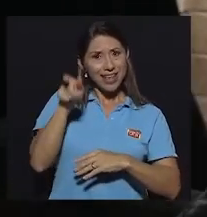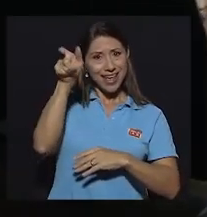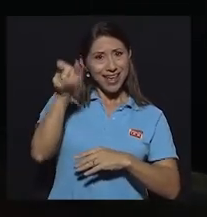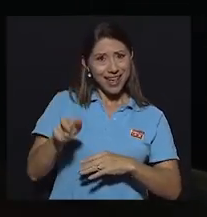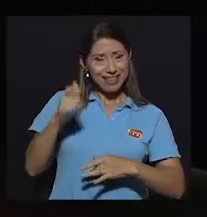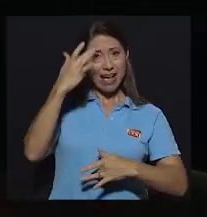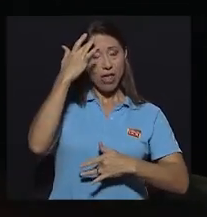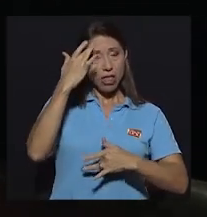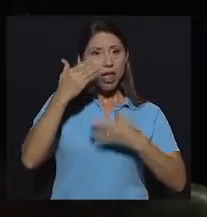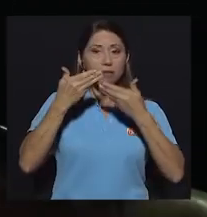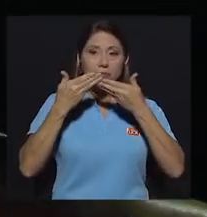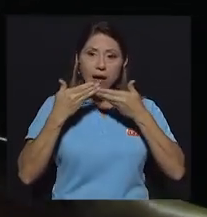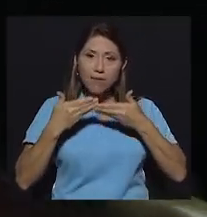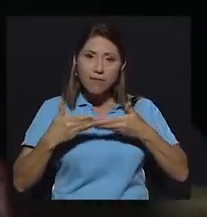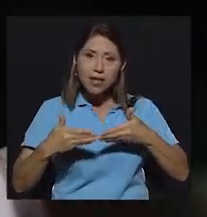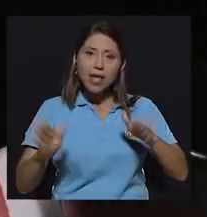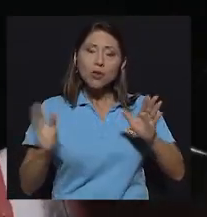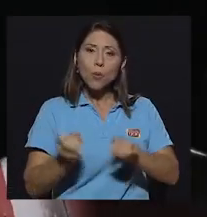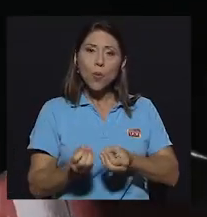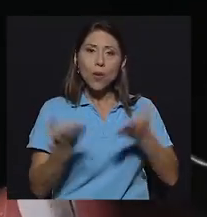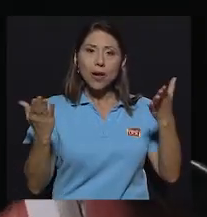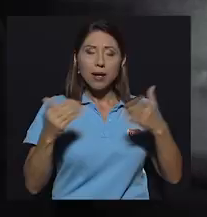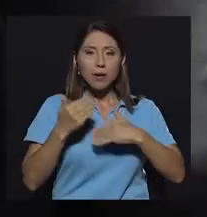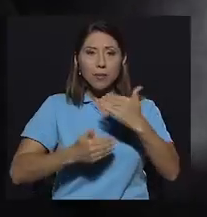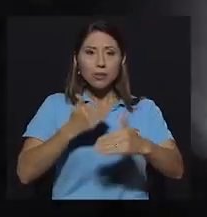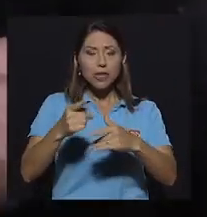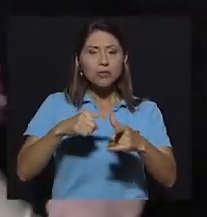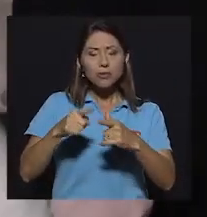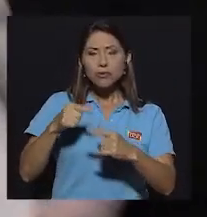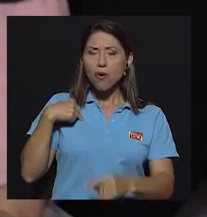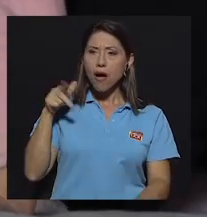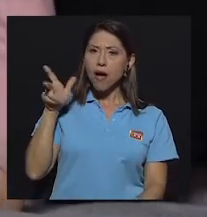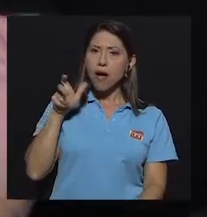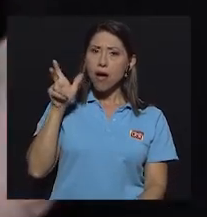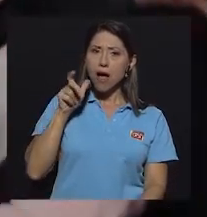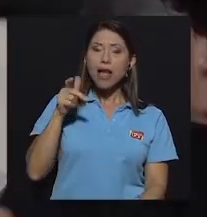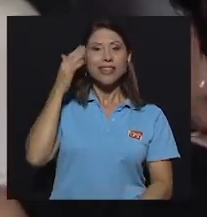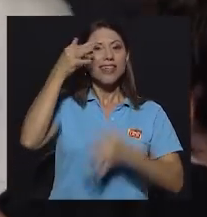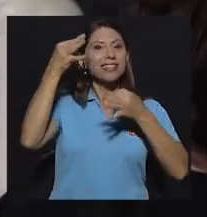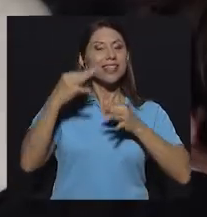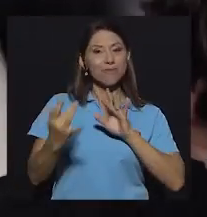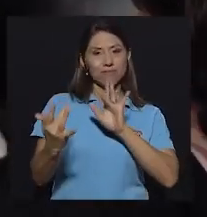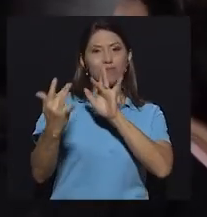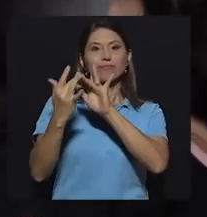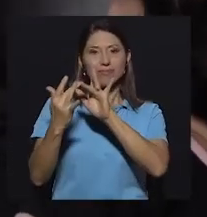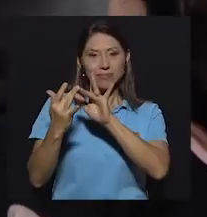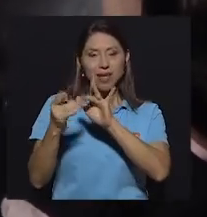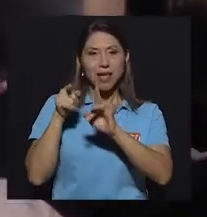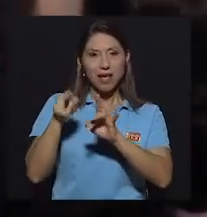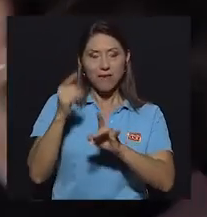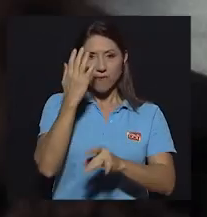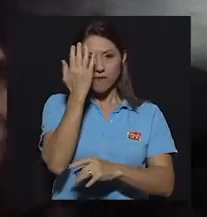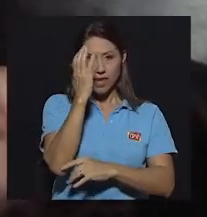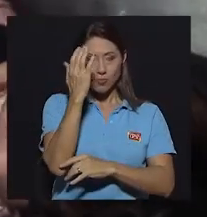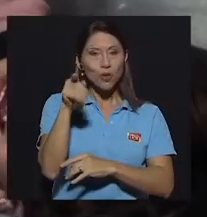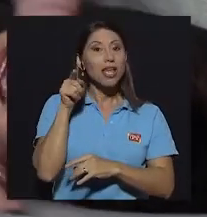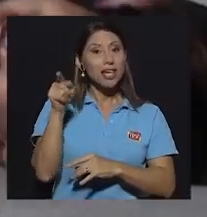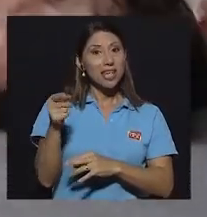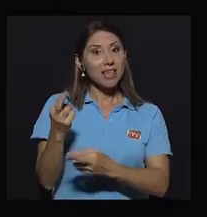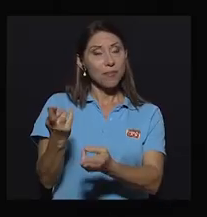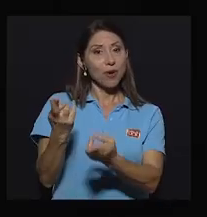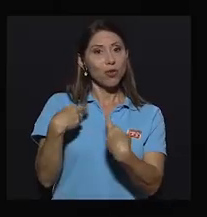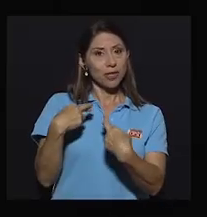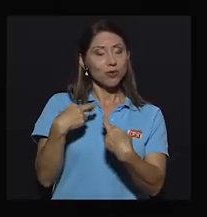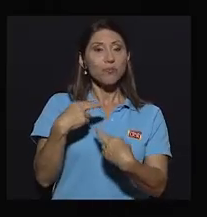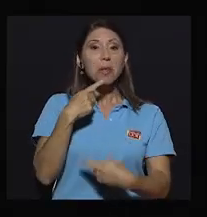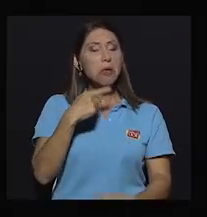ese proceso. Entonces, a partir de que yo escuché eso, decidí contactarla directamente por Facebook. Y ella me contestó, me